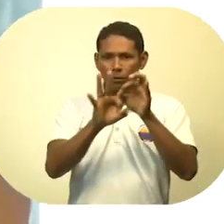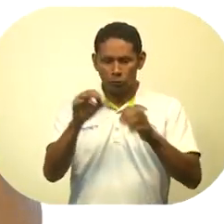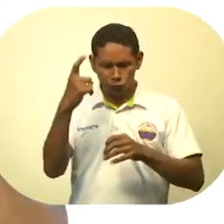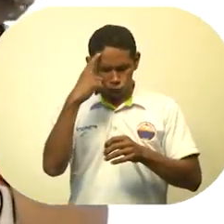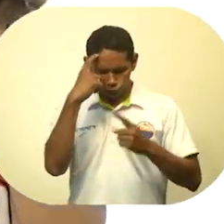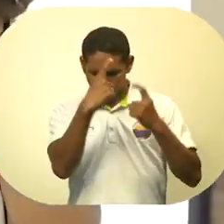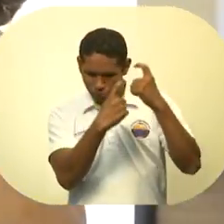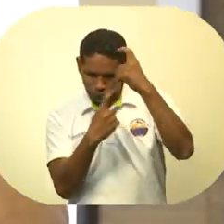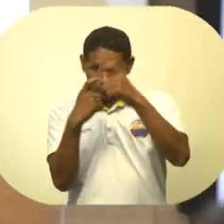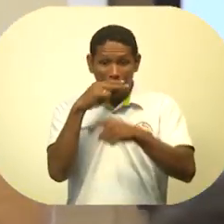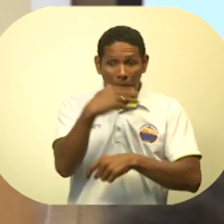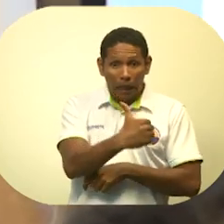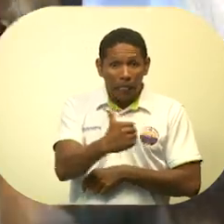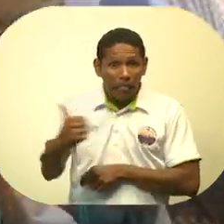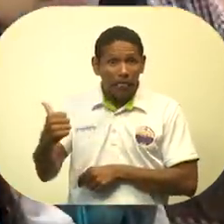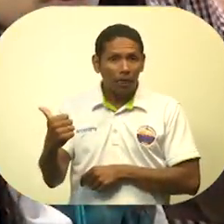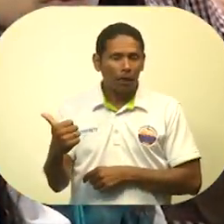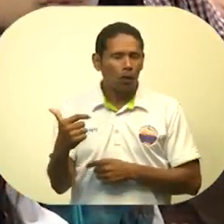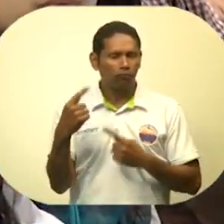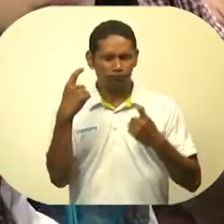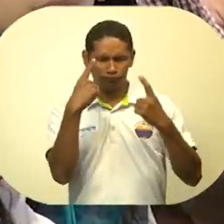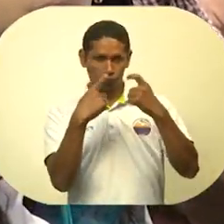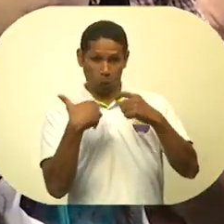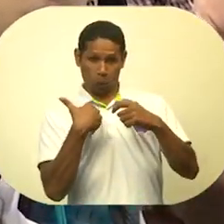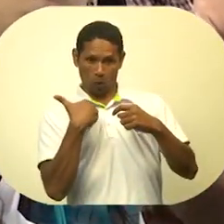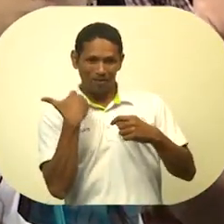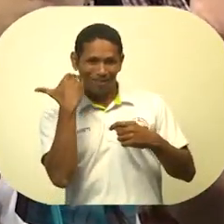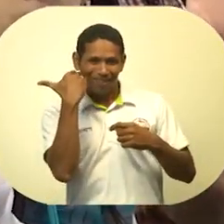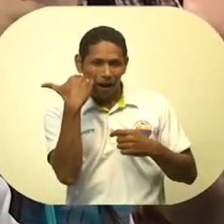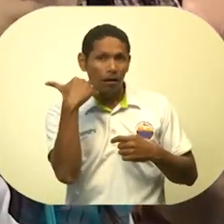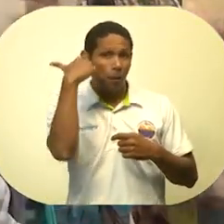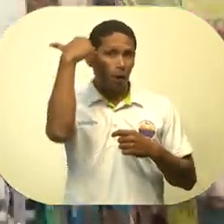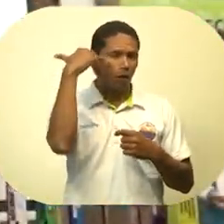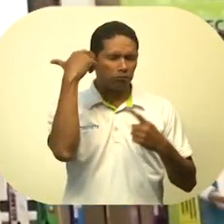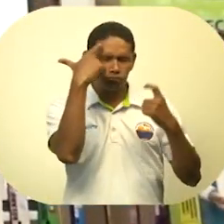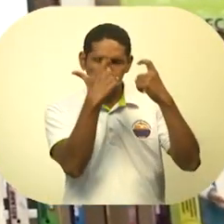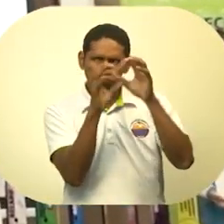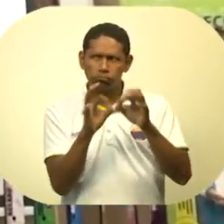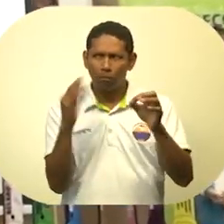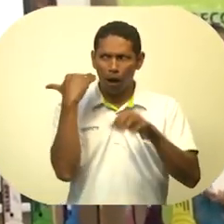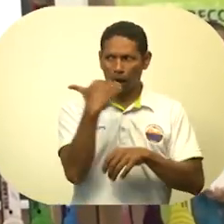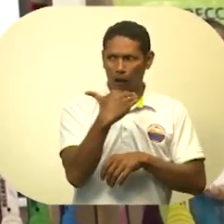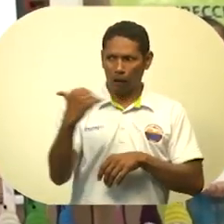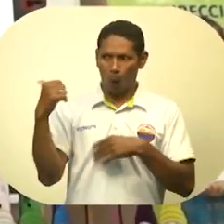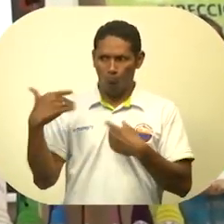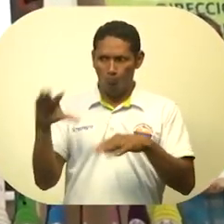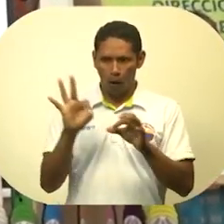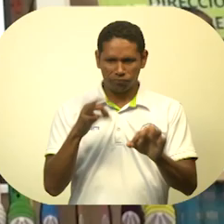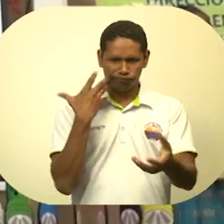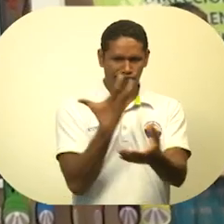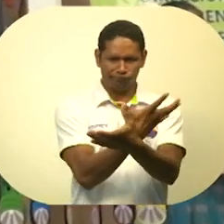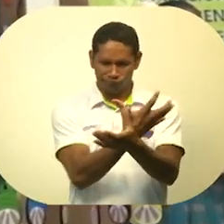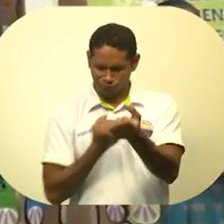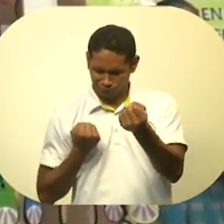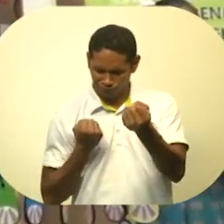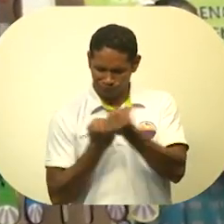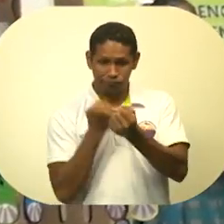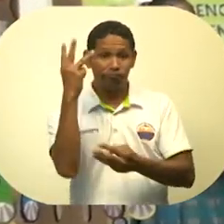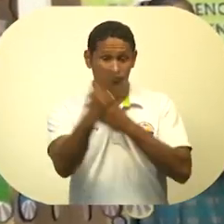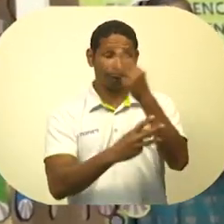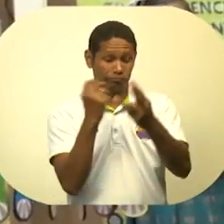espacios que fortalecen el pensamiento crítico en niñas, jóvenes y adultas, y que rescatan el compromiso femenino con los